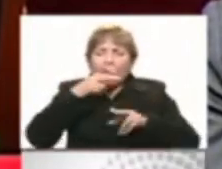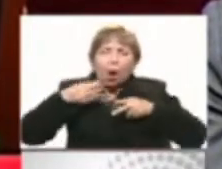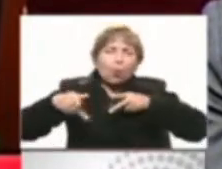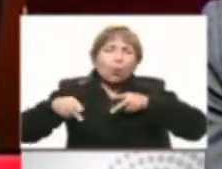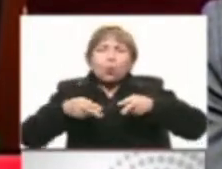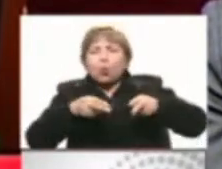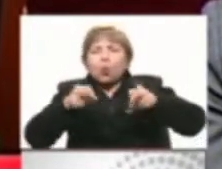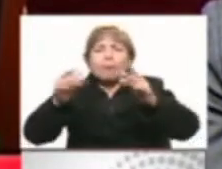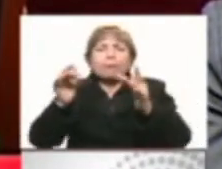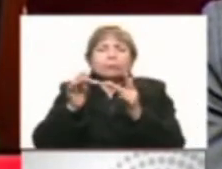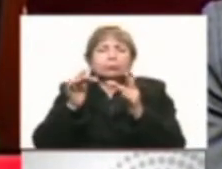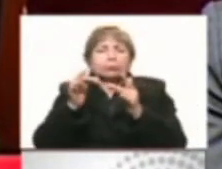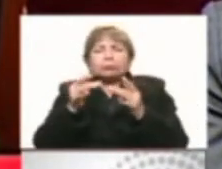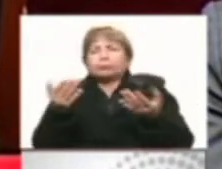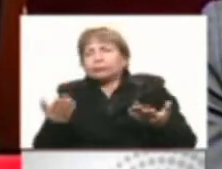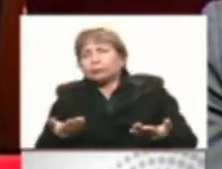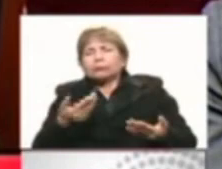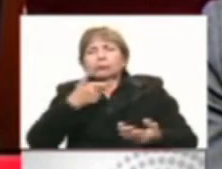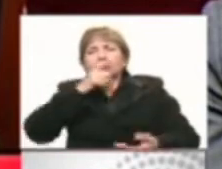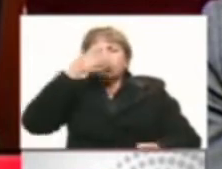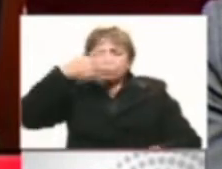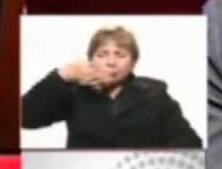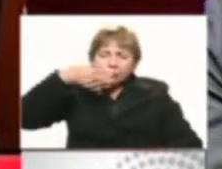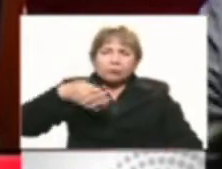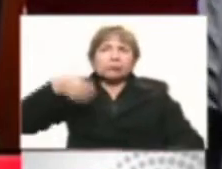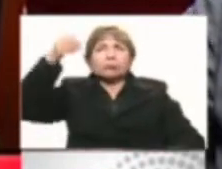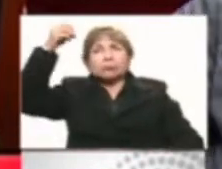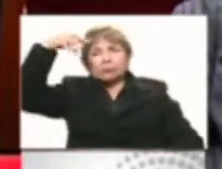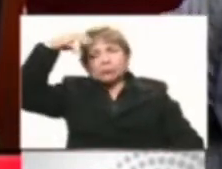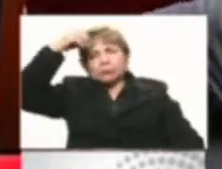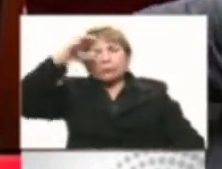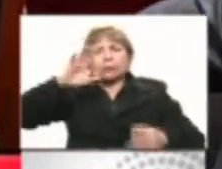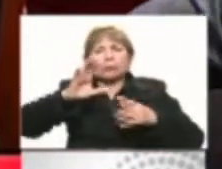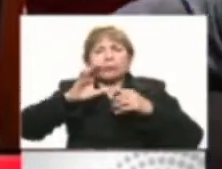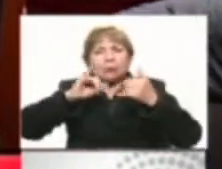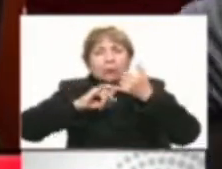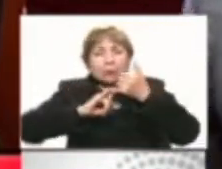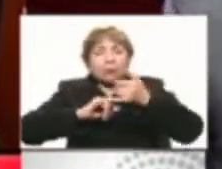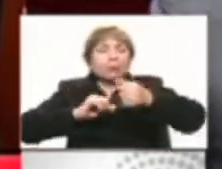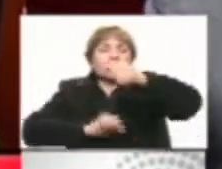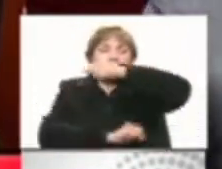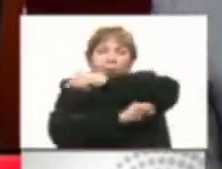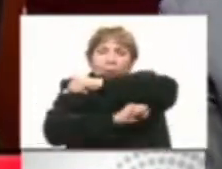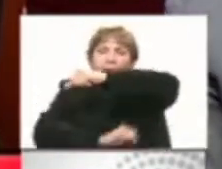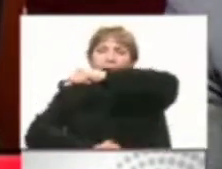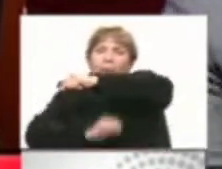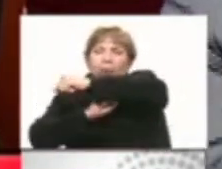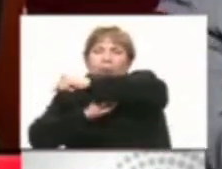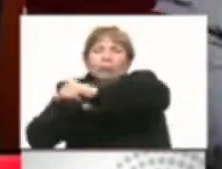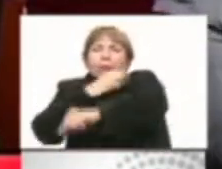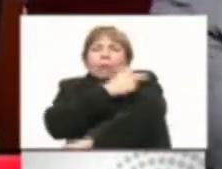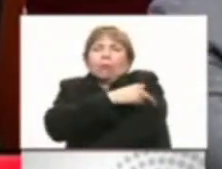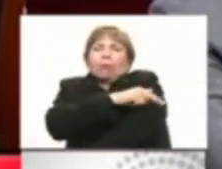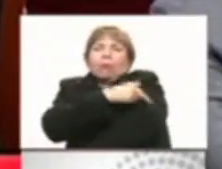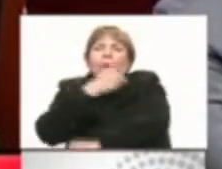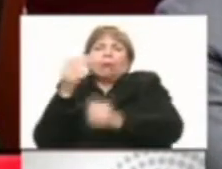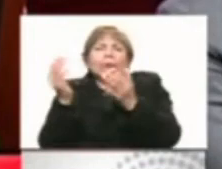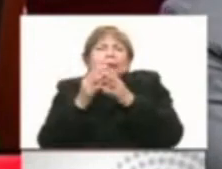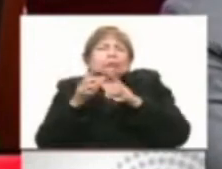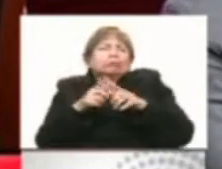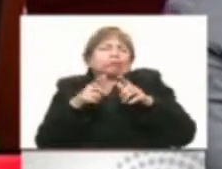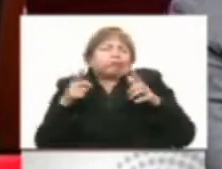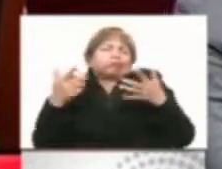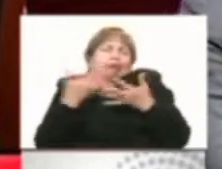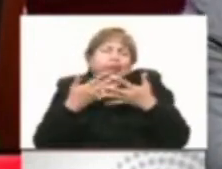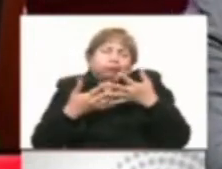irrigación, por conectividad, por agua y saneamiento, por energía, gas, por puentes, por hospitales, por colegios, es